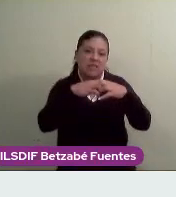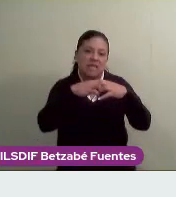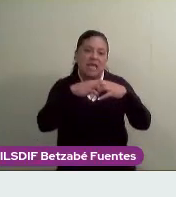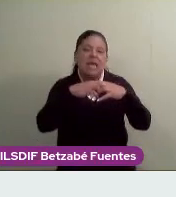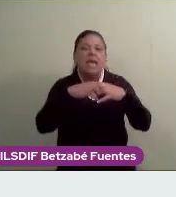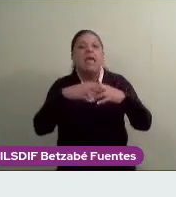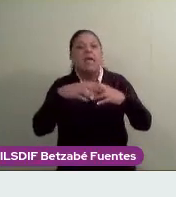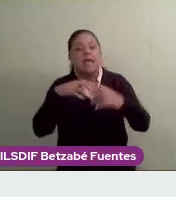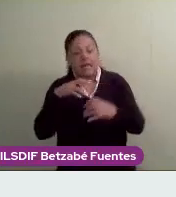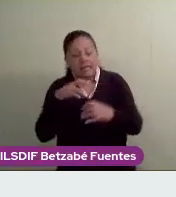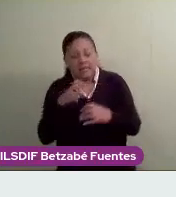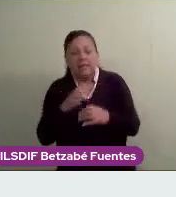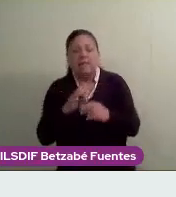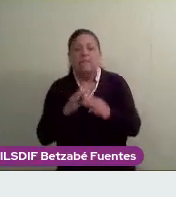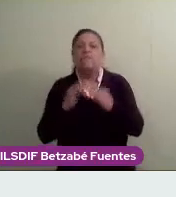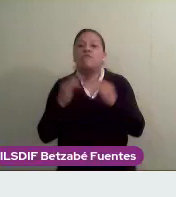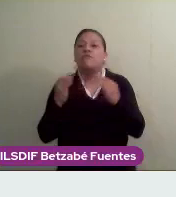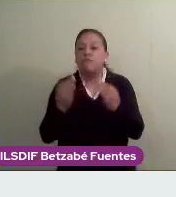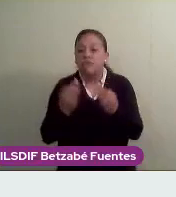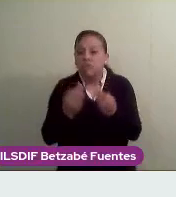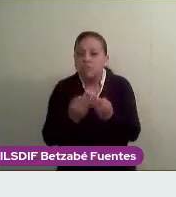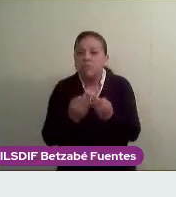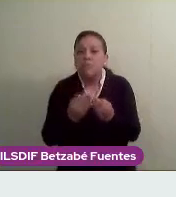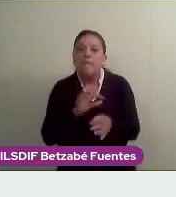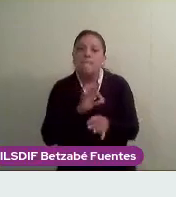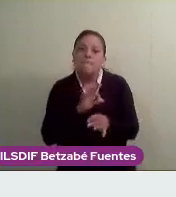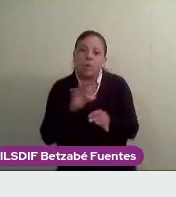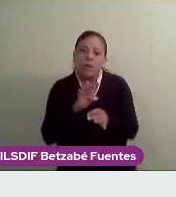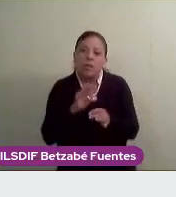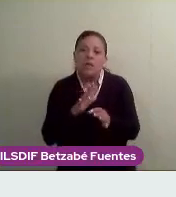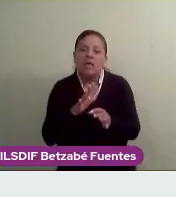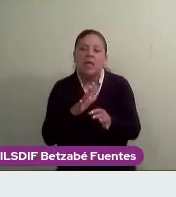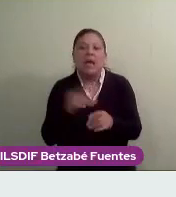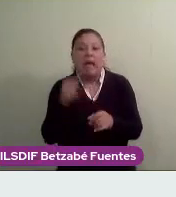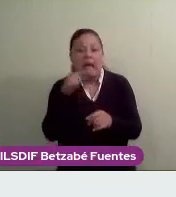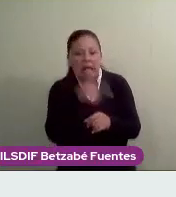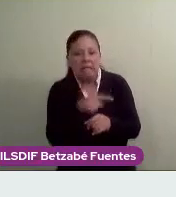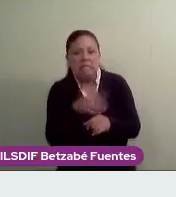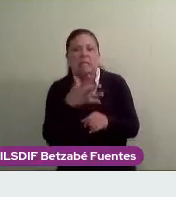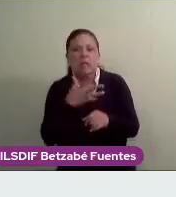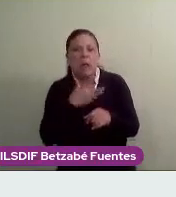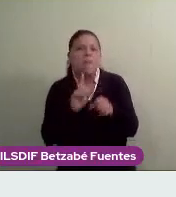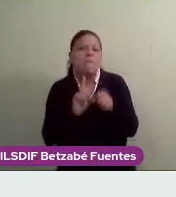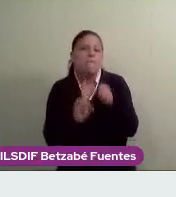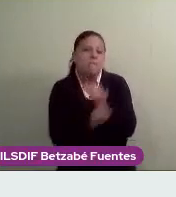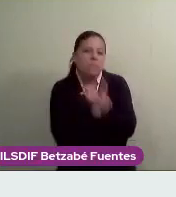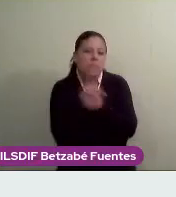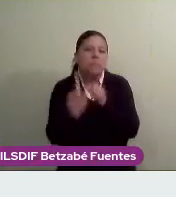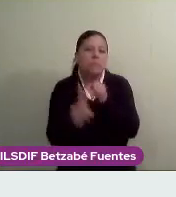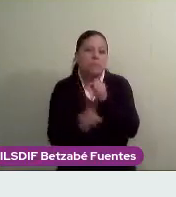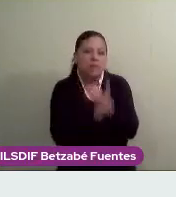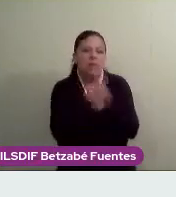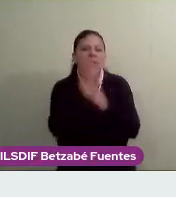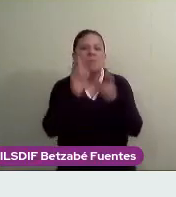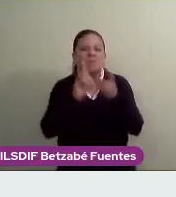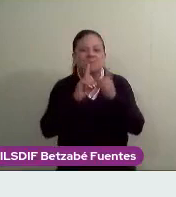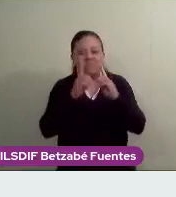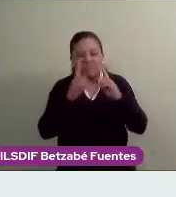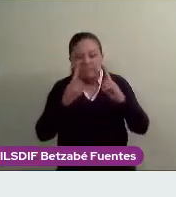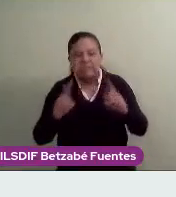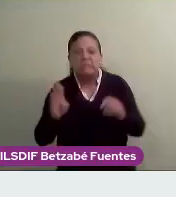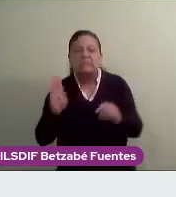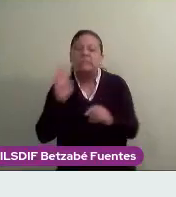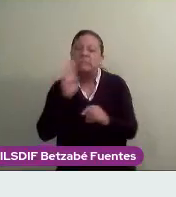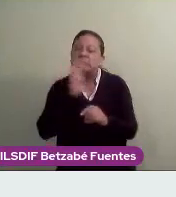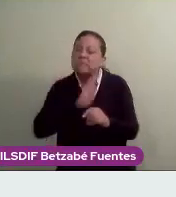en ese momento es cuando pueden estar generando un problema por este mal desarrollo del cerebro, por la